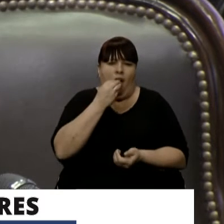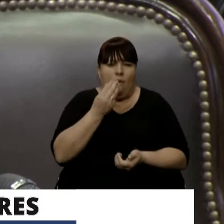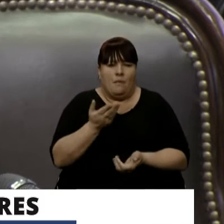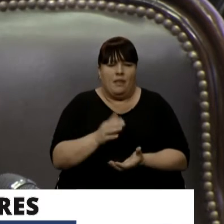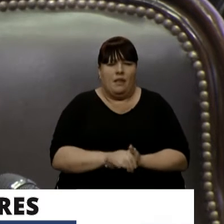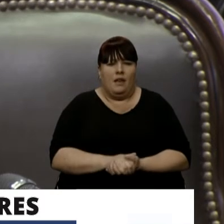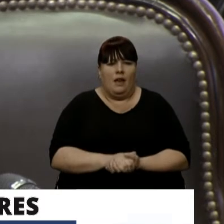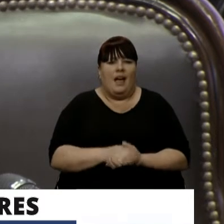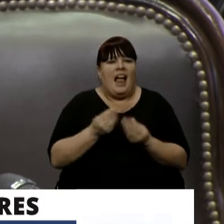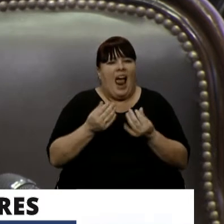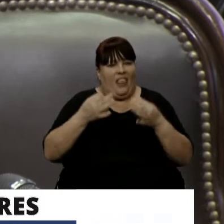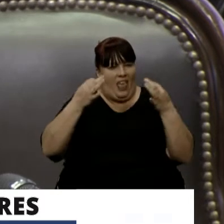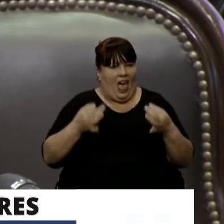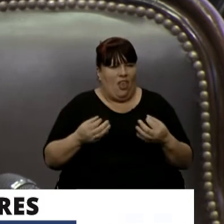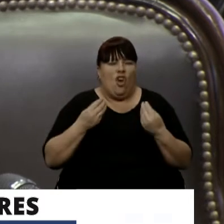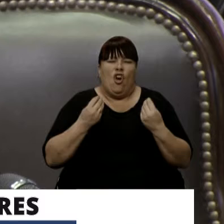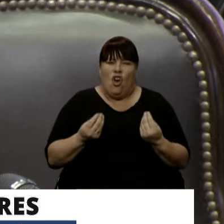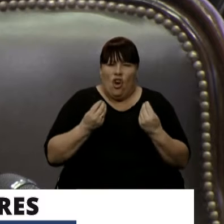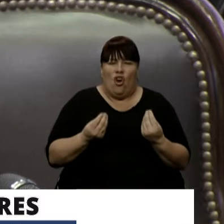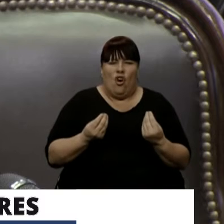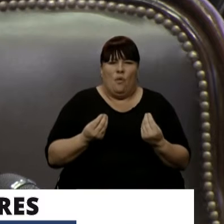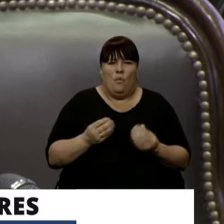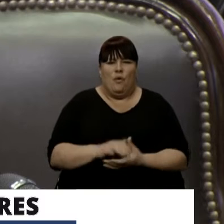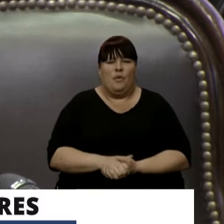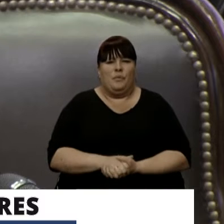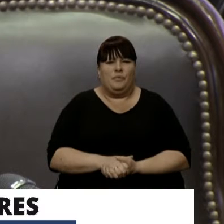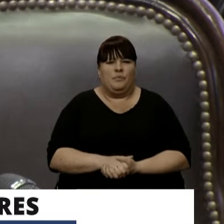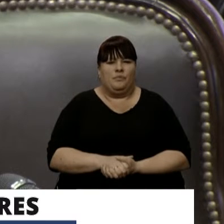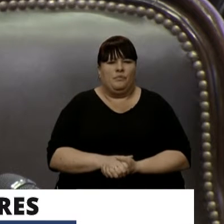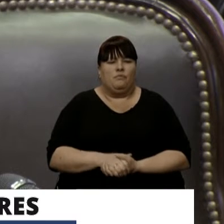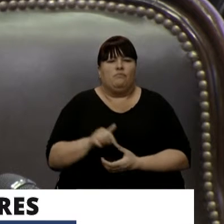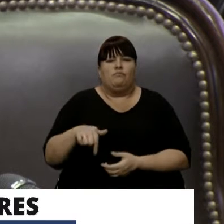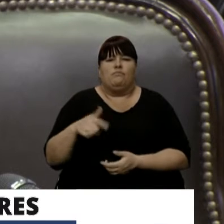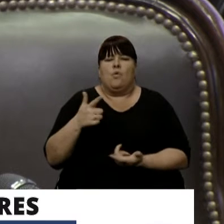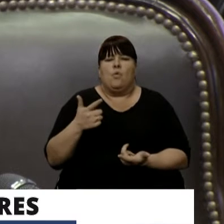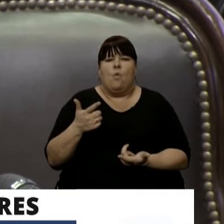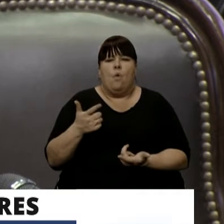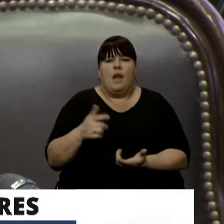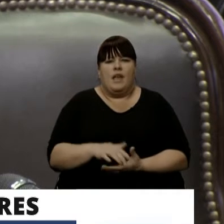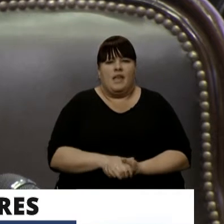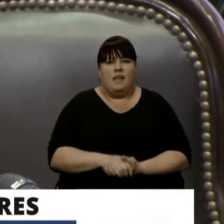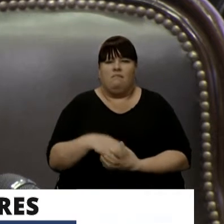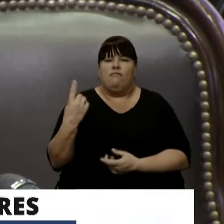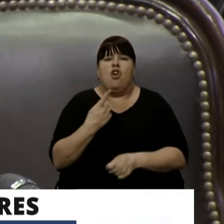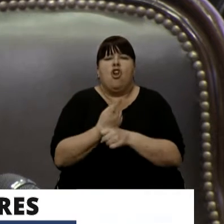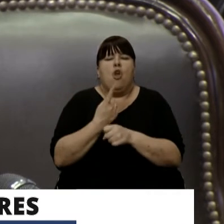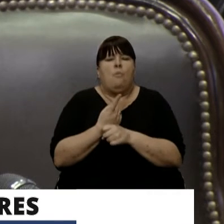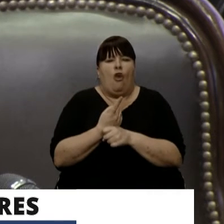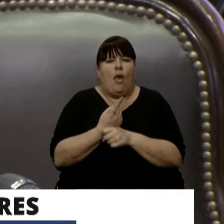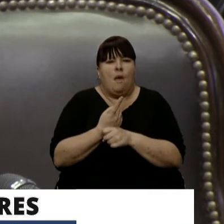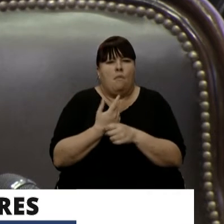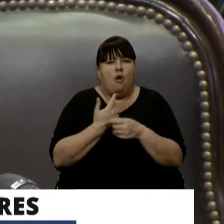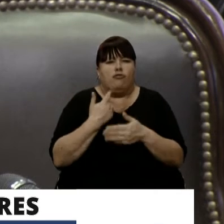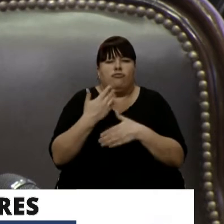alimentación de calidad? ¿Cómo puede ser que no tengamos la capacidad y la